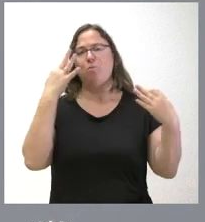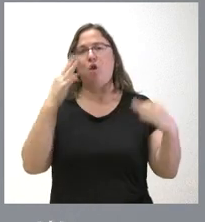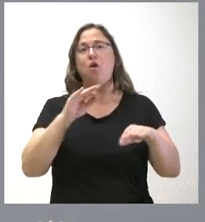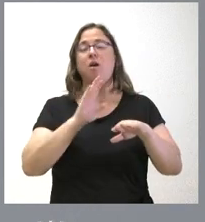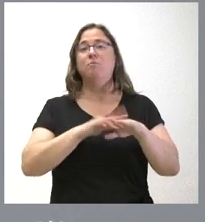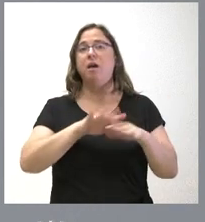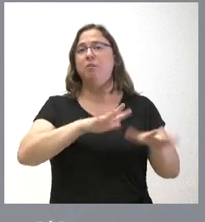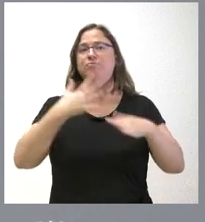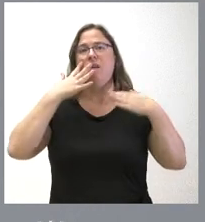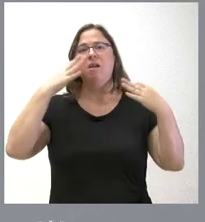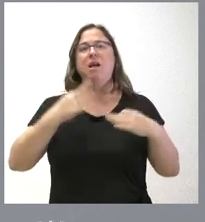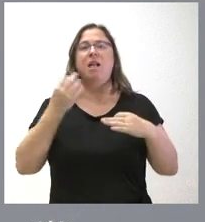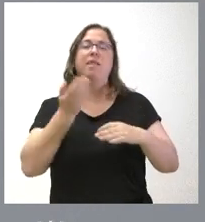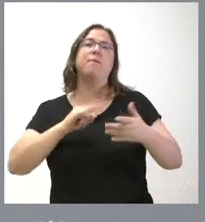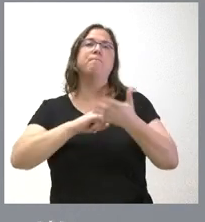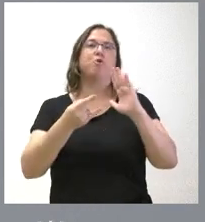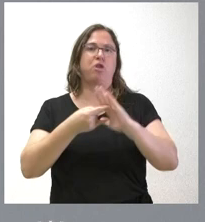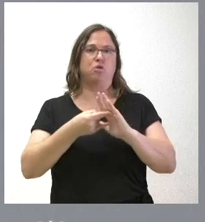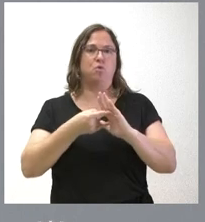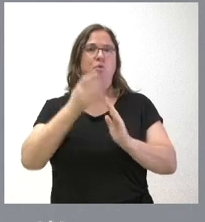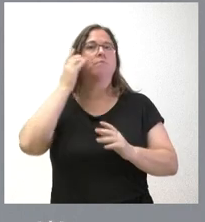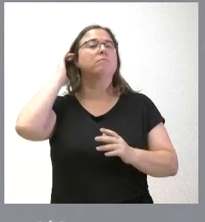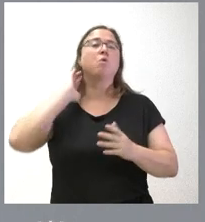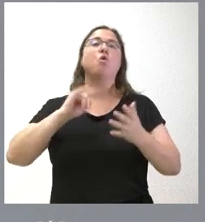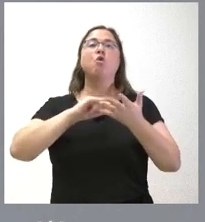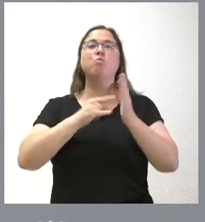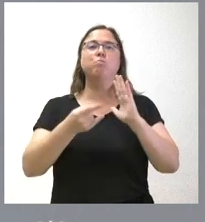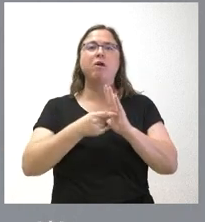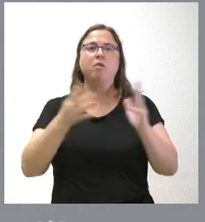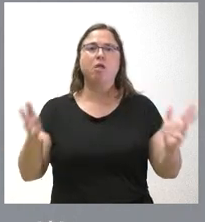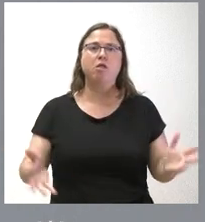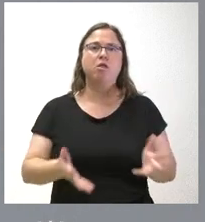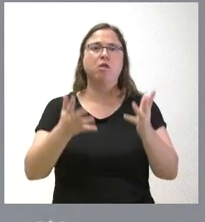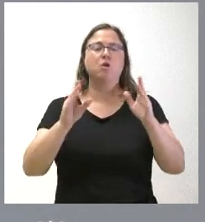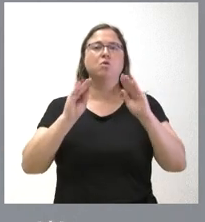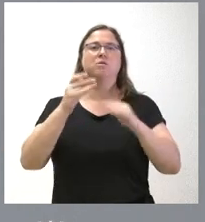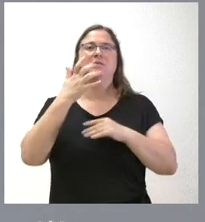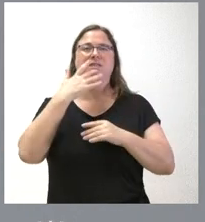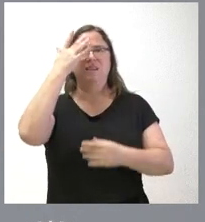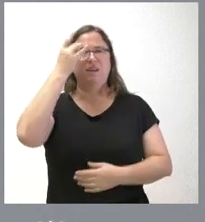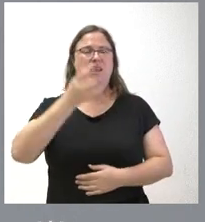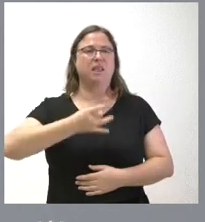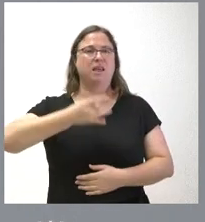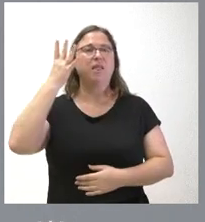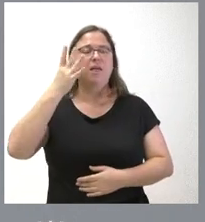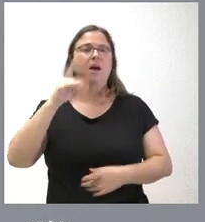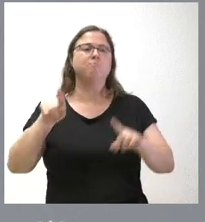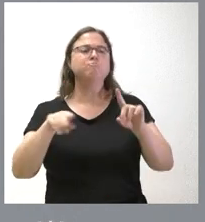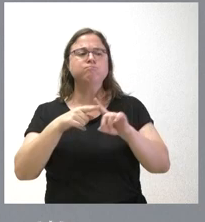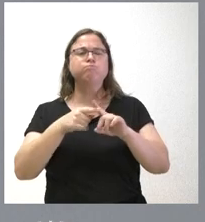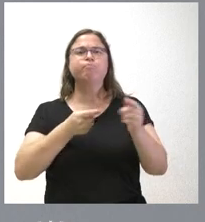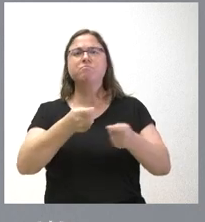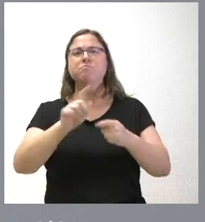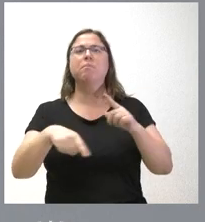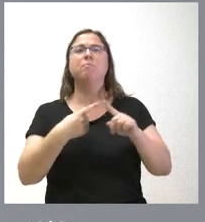esto sea una realidad tiene que presentarse un proyecto y un proyecto por parte de sus promotores de Quien tenga la idea de desarrollar una iniciativa y naturalmente